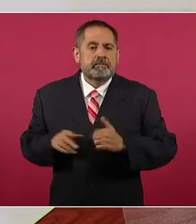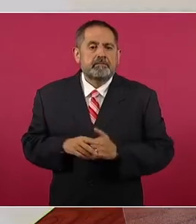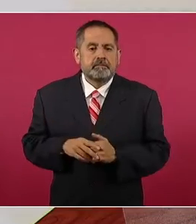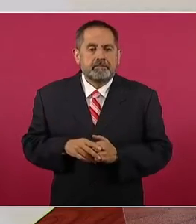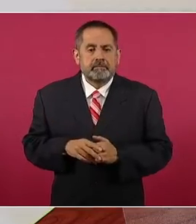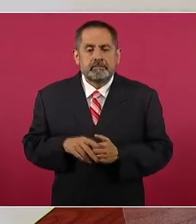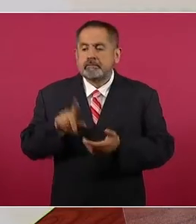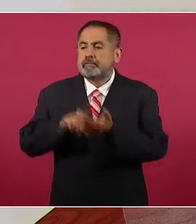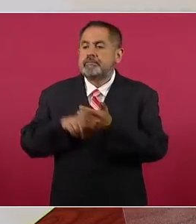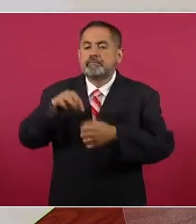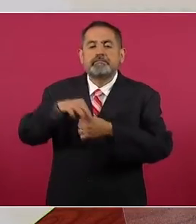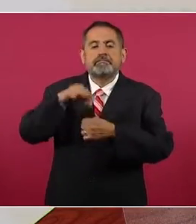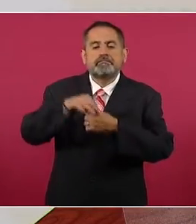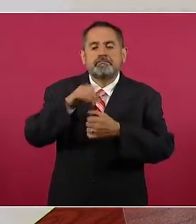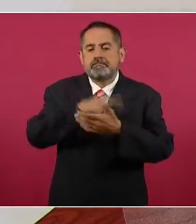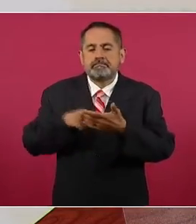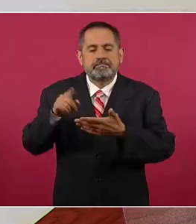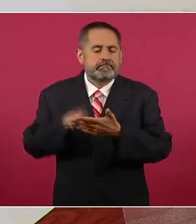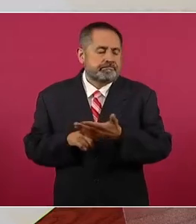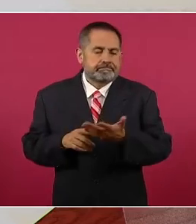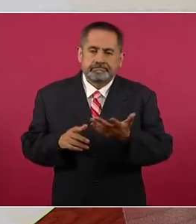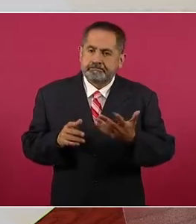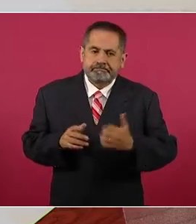hubo una elección